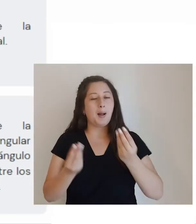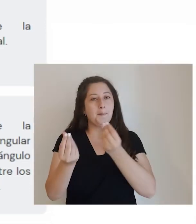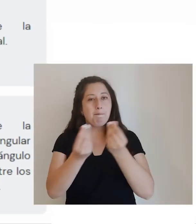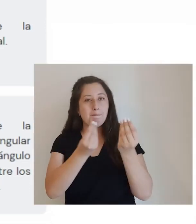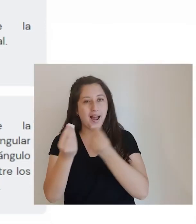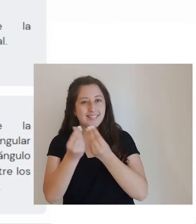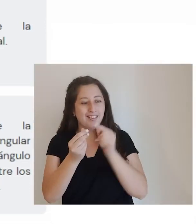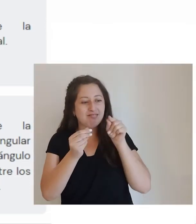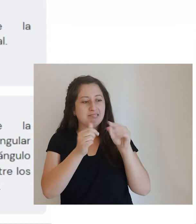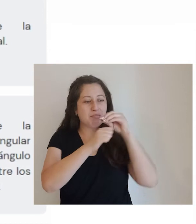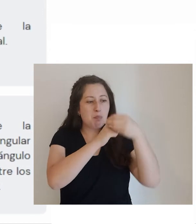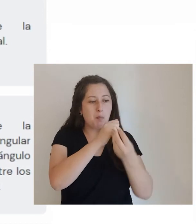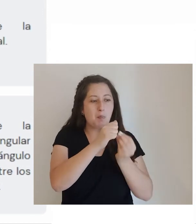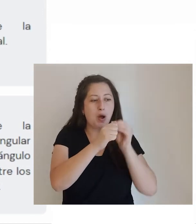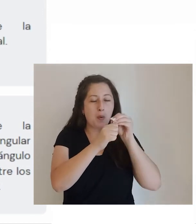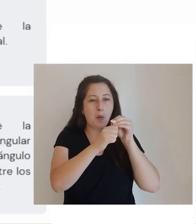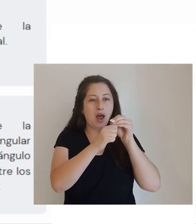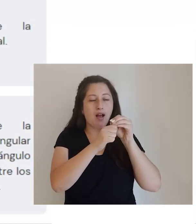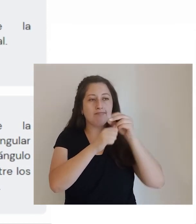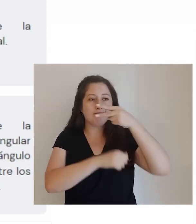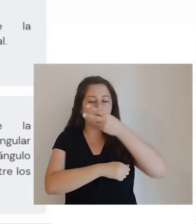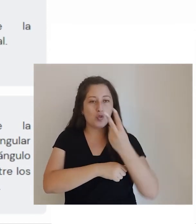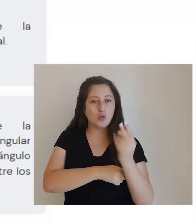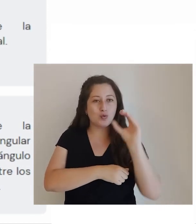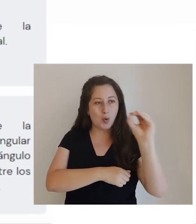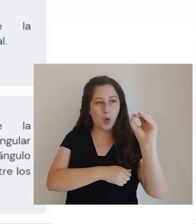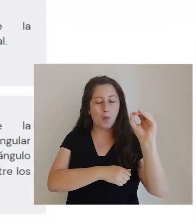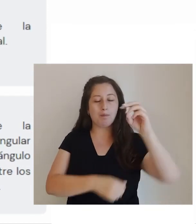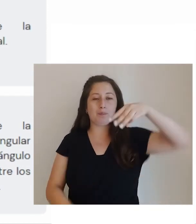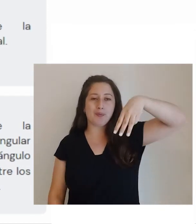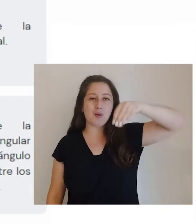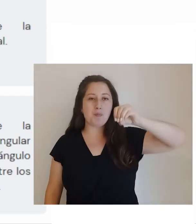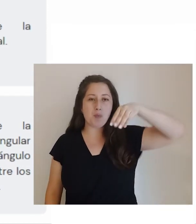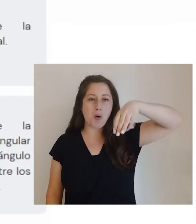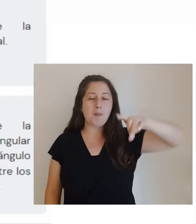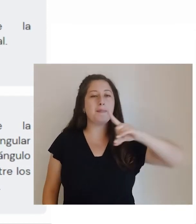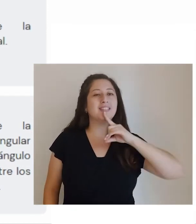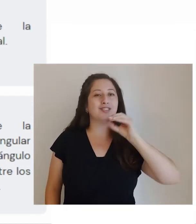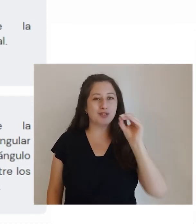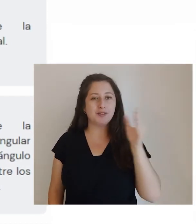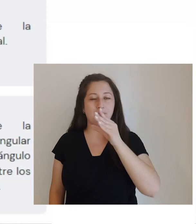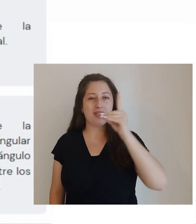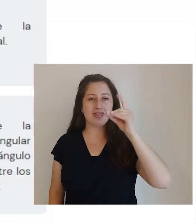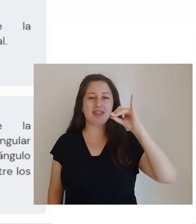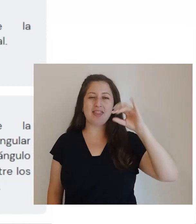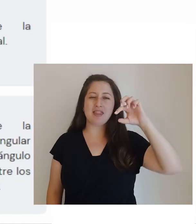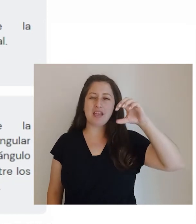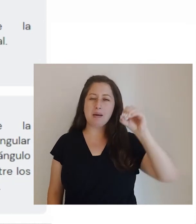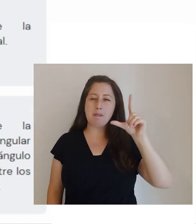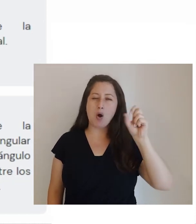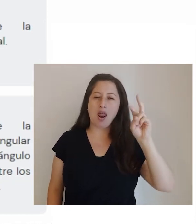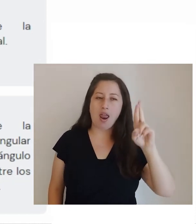De forma similar, en la otra molécula, el momento dipolar indica que se desplaza